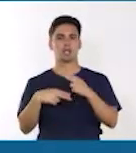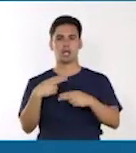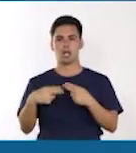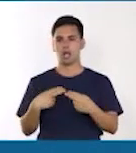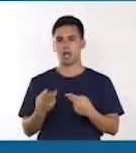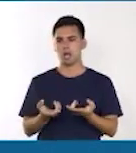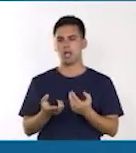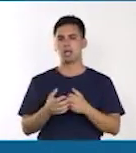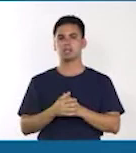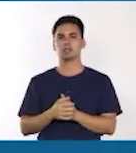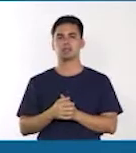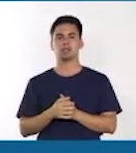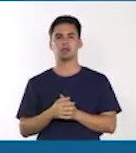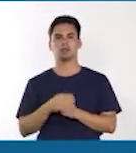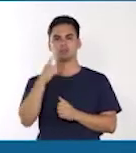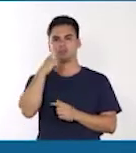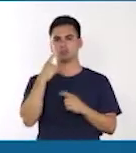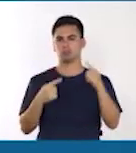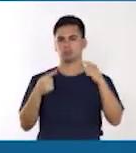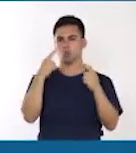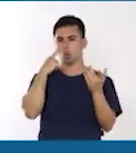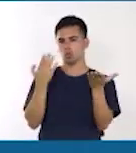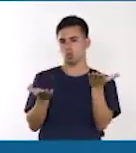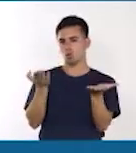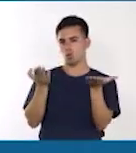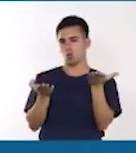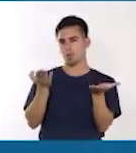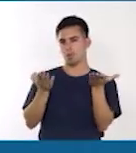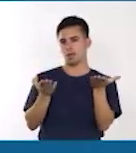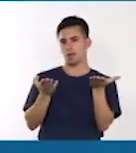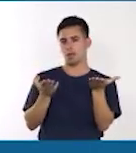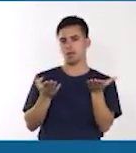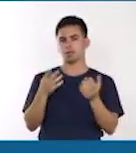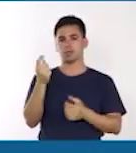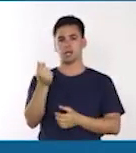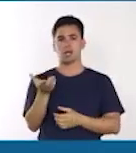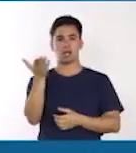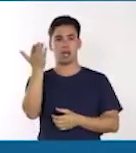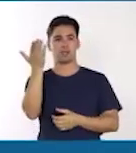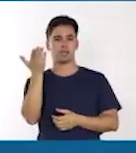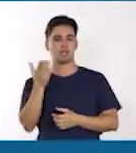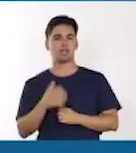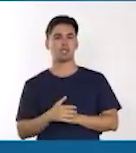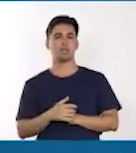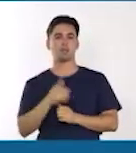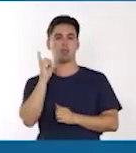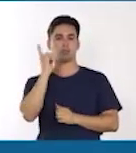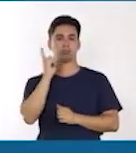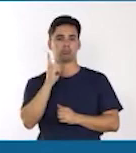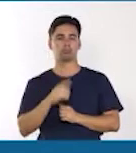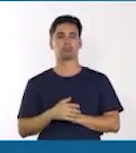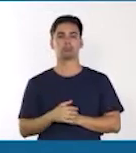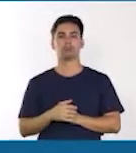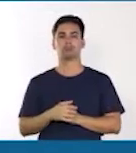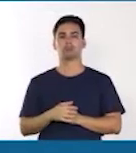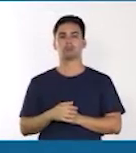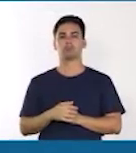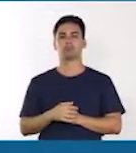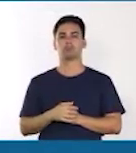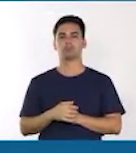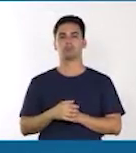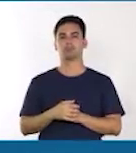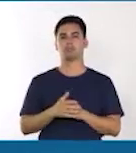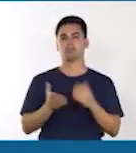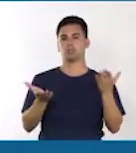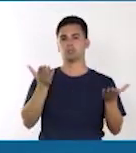la organización, la estructura clasista y los fines del capitalismo con nuestra organización